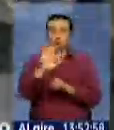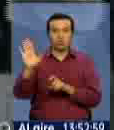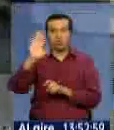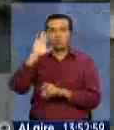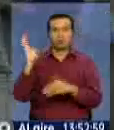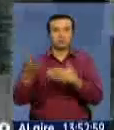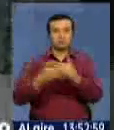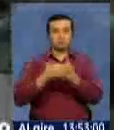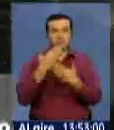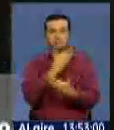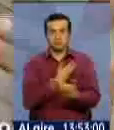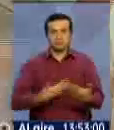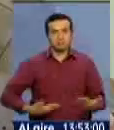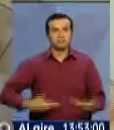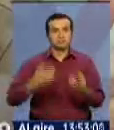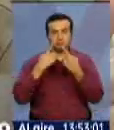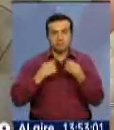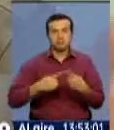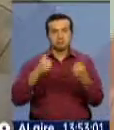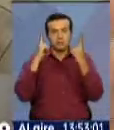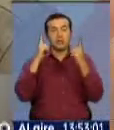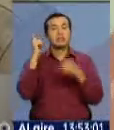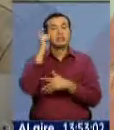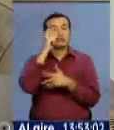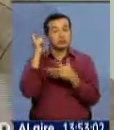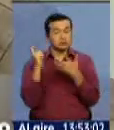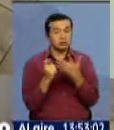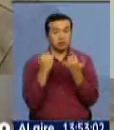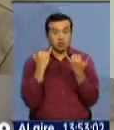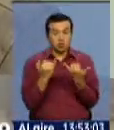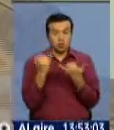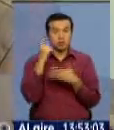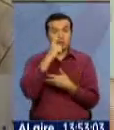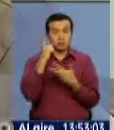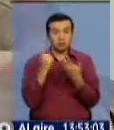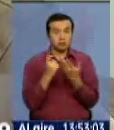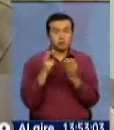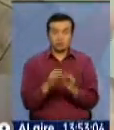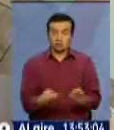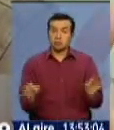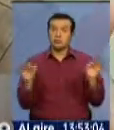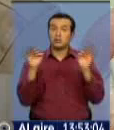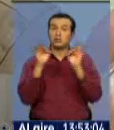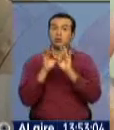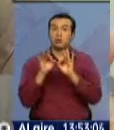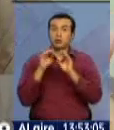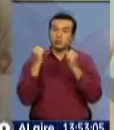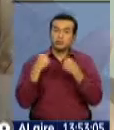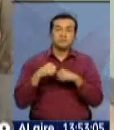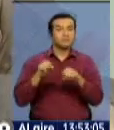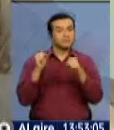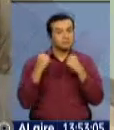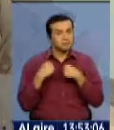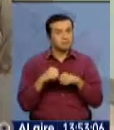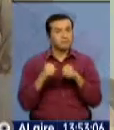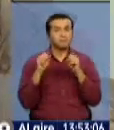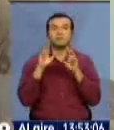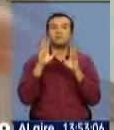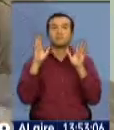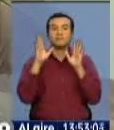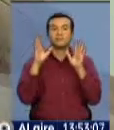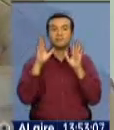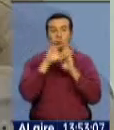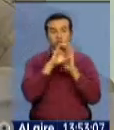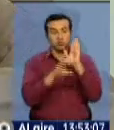consulta popular anunciada por el presidente. Es necesario ahora unir esfuerzos para que se deroguen en